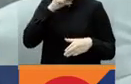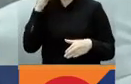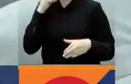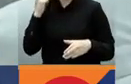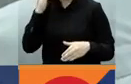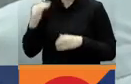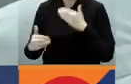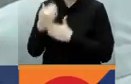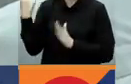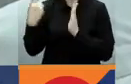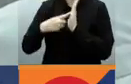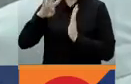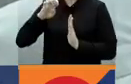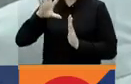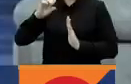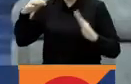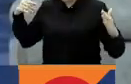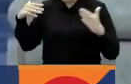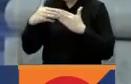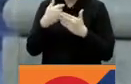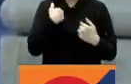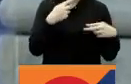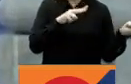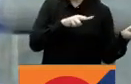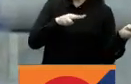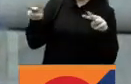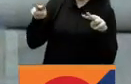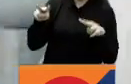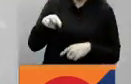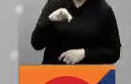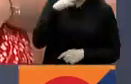Papa Francisco expresó vergüenza y horror.